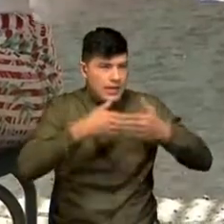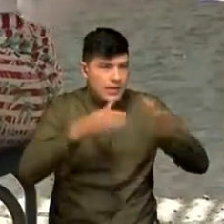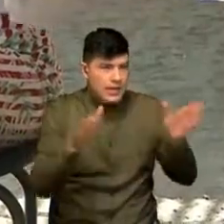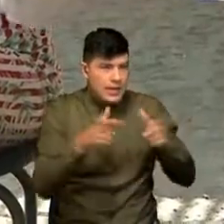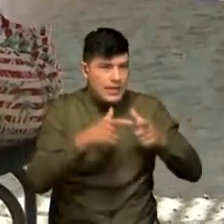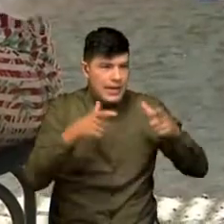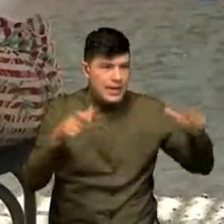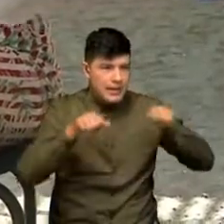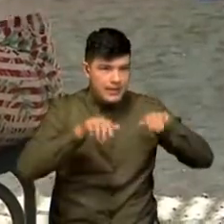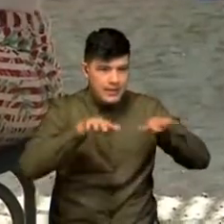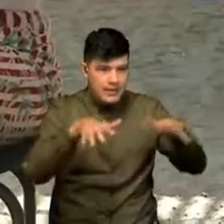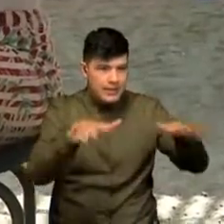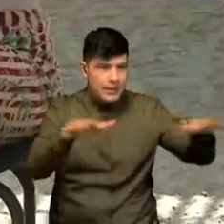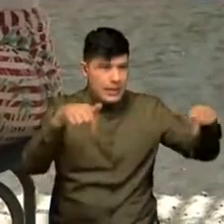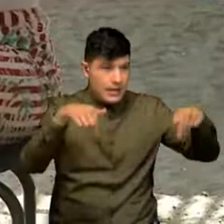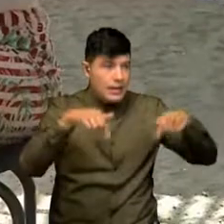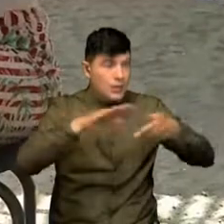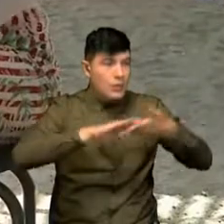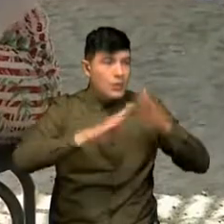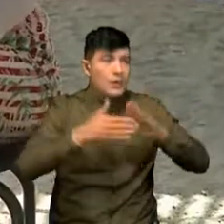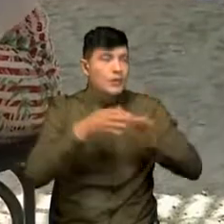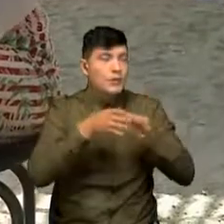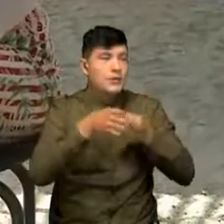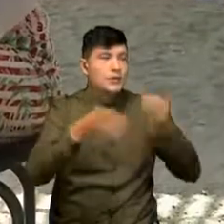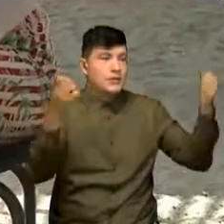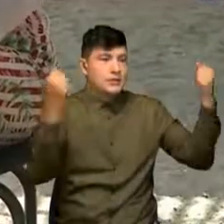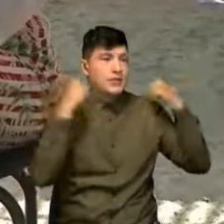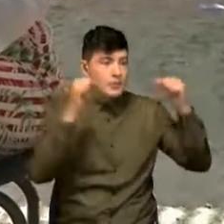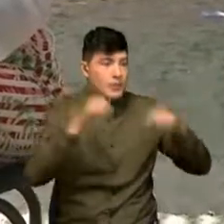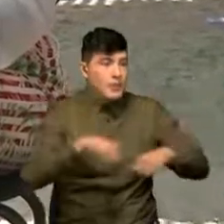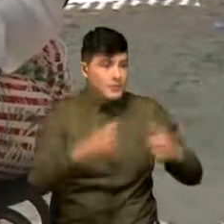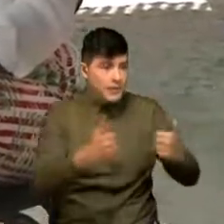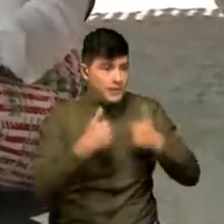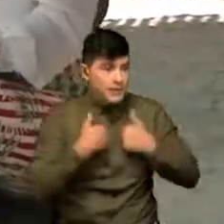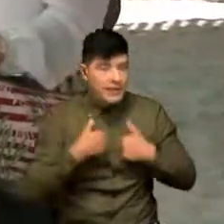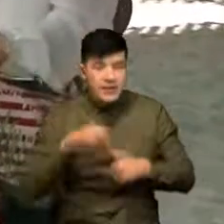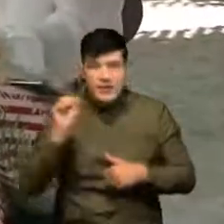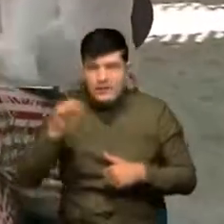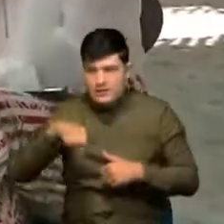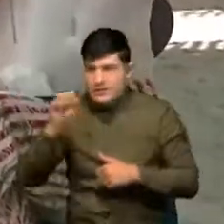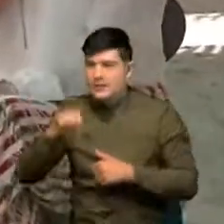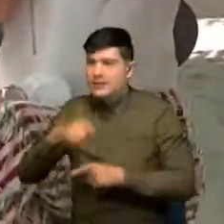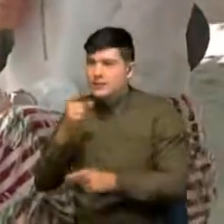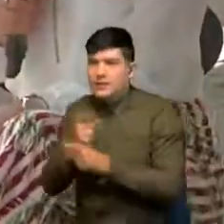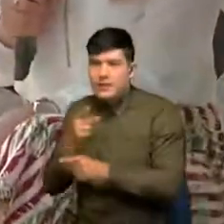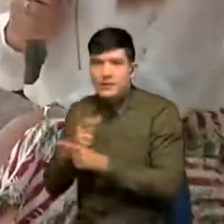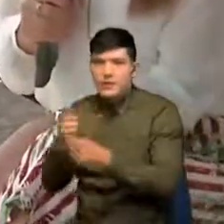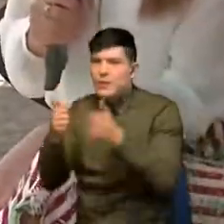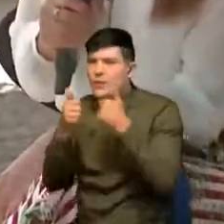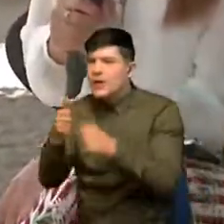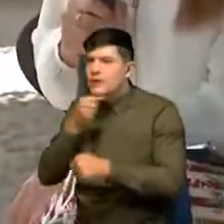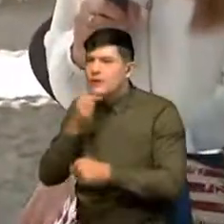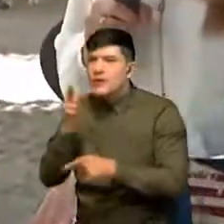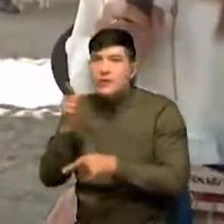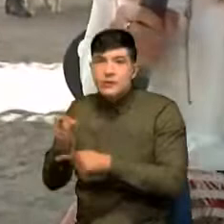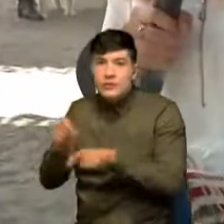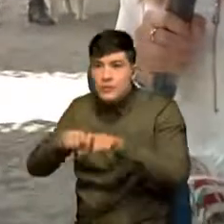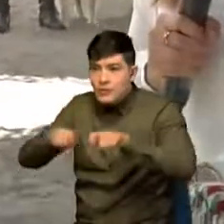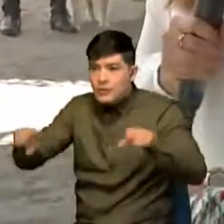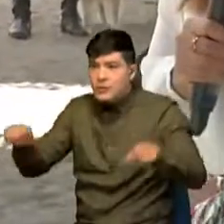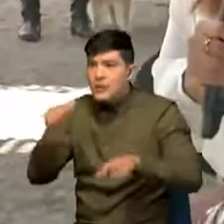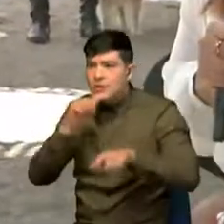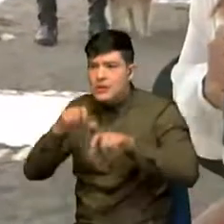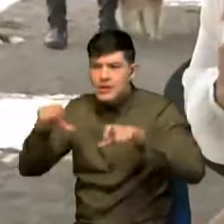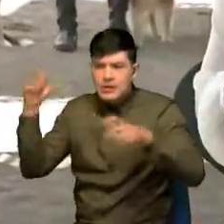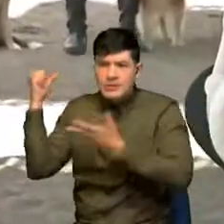de esta parte del municipio pues puedan verse beneficiados. Bueno, sí, una muy buena noticia para Ciudad Telluna. Es un proyecto, un acueducto, está sobre los